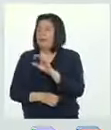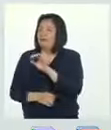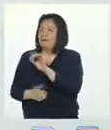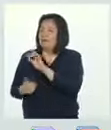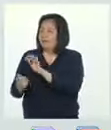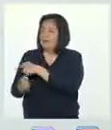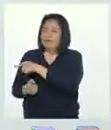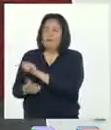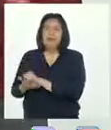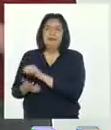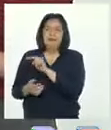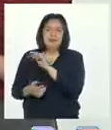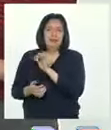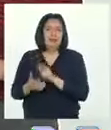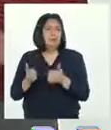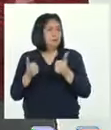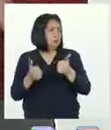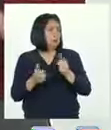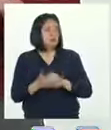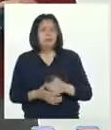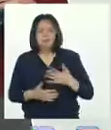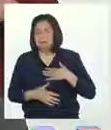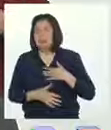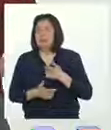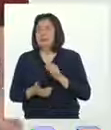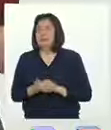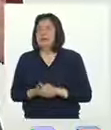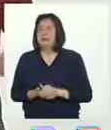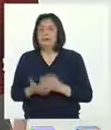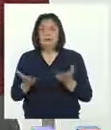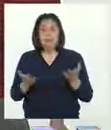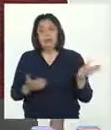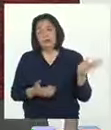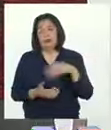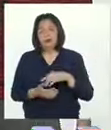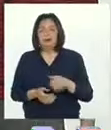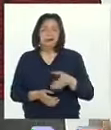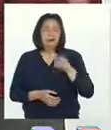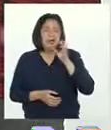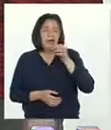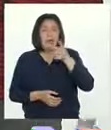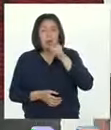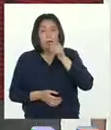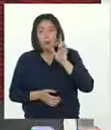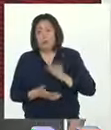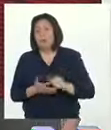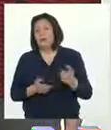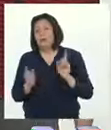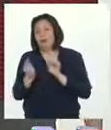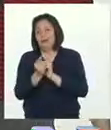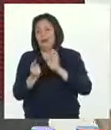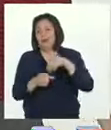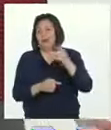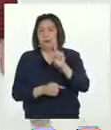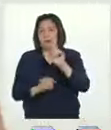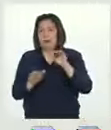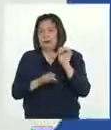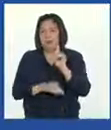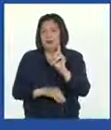y Natalia. Me parece fantástico. Ahora sí, vamos todos a tomar un poco de agua y nos vemos en un rato. No se